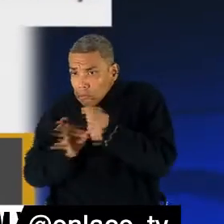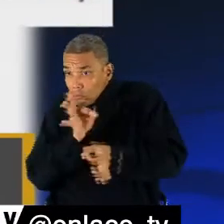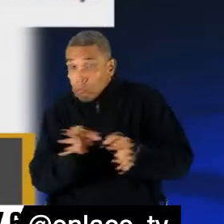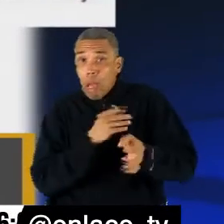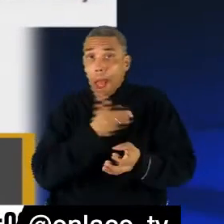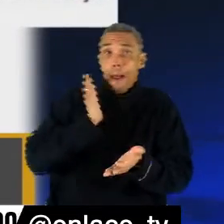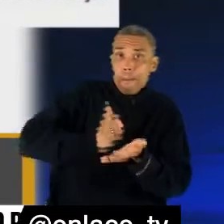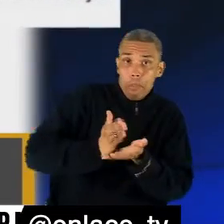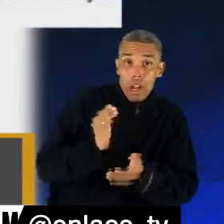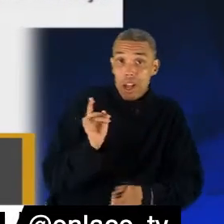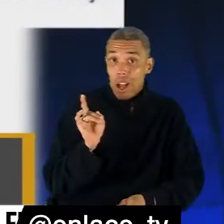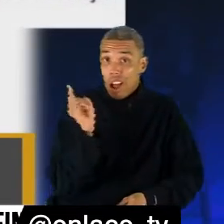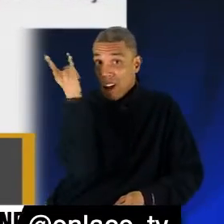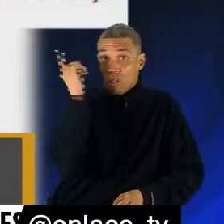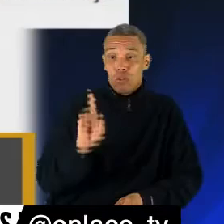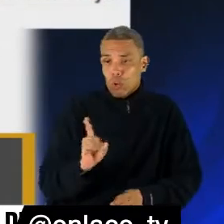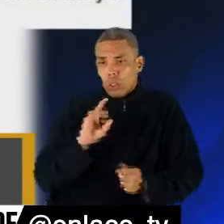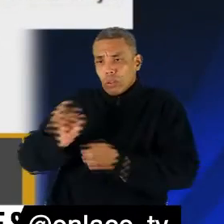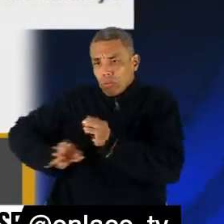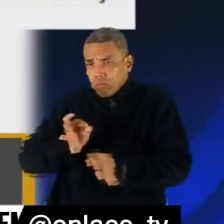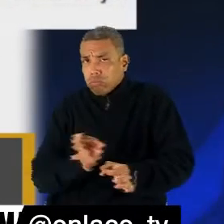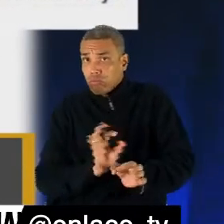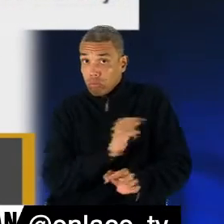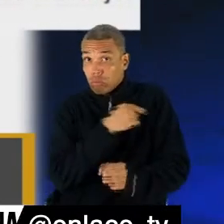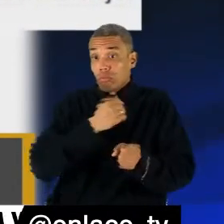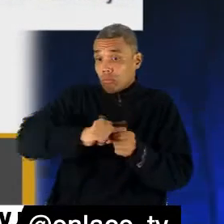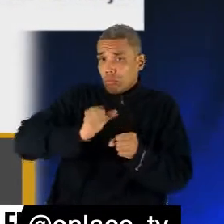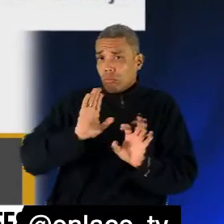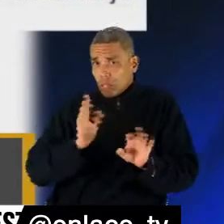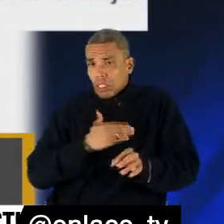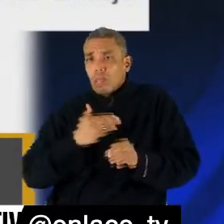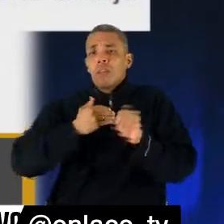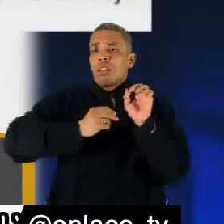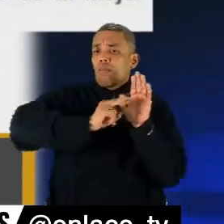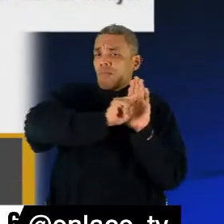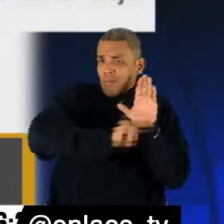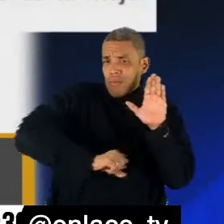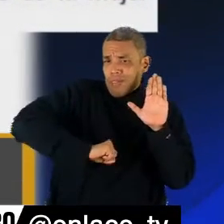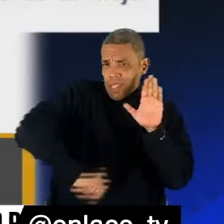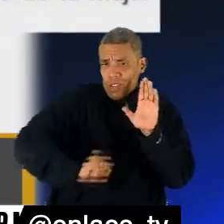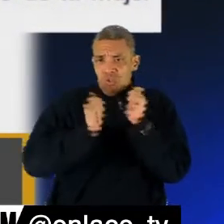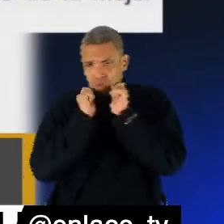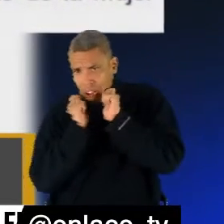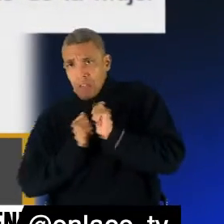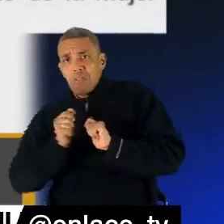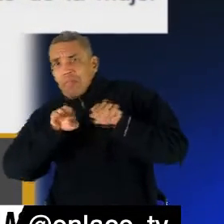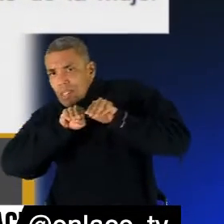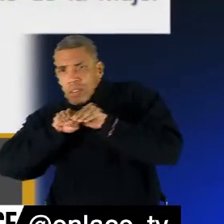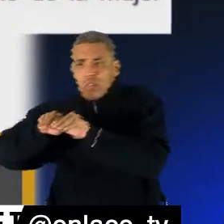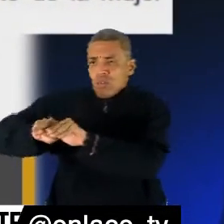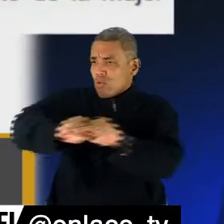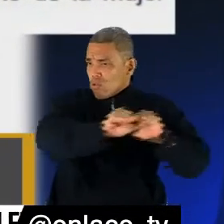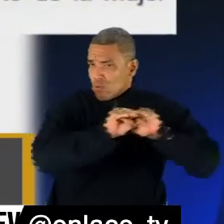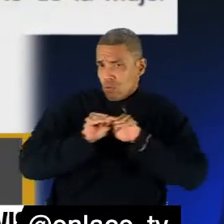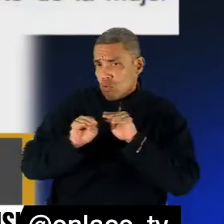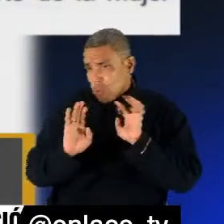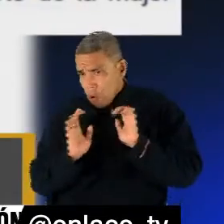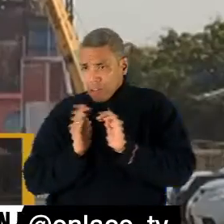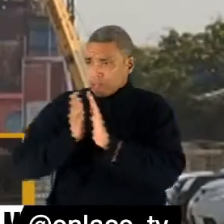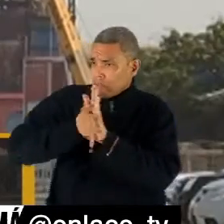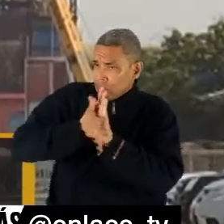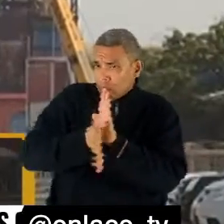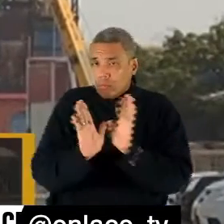la protección y defensa de los derechos humanos de todas las personas, sin exclusiones ni discriminaciones. El comunicado